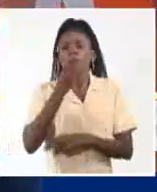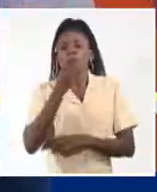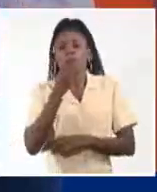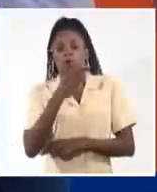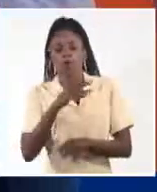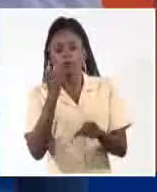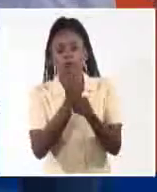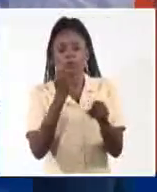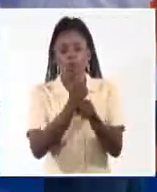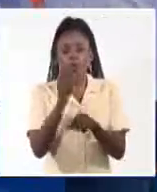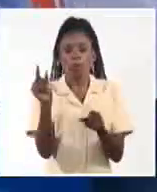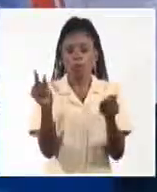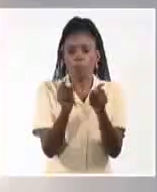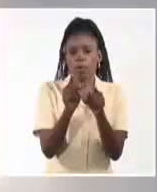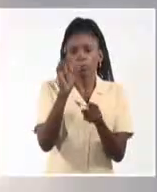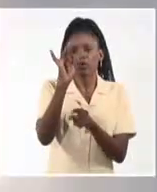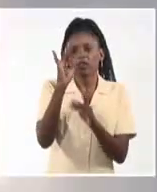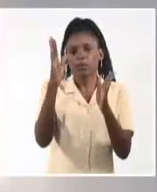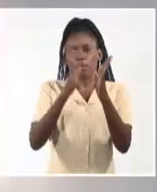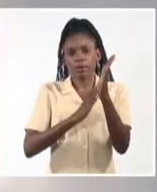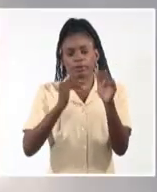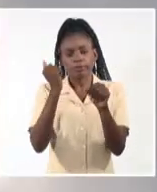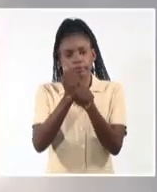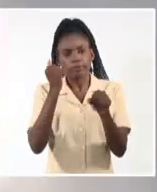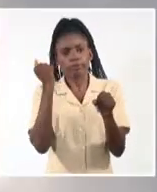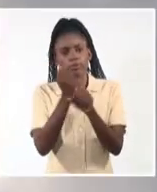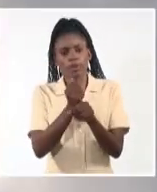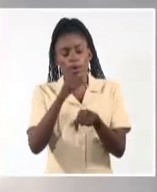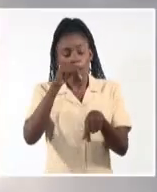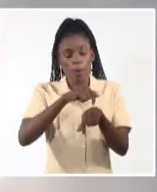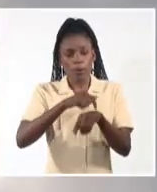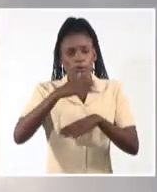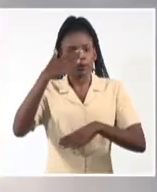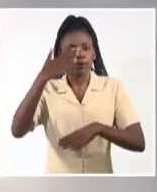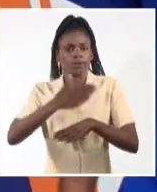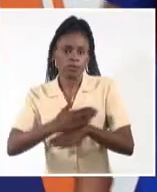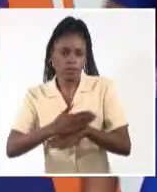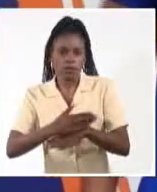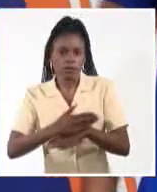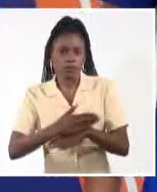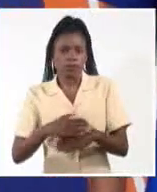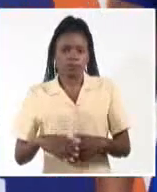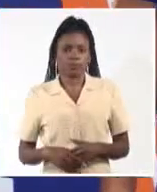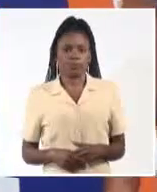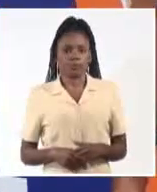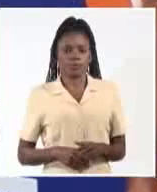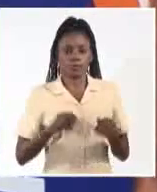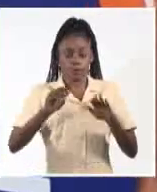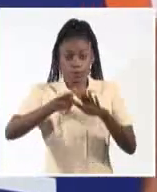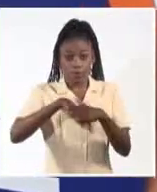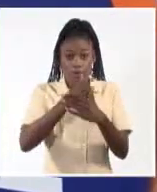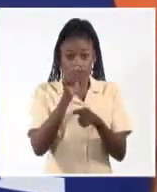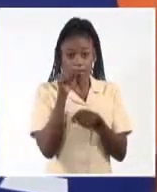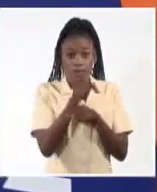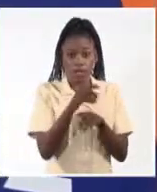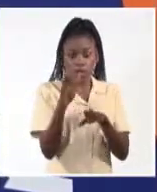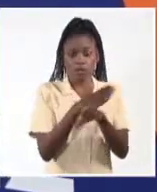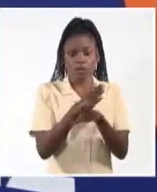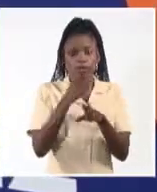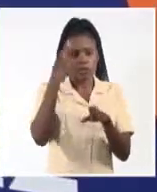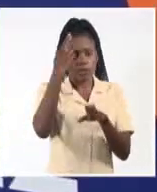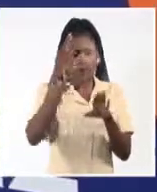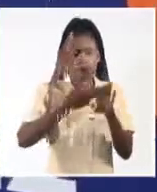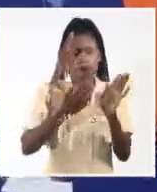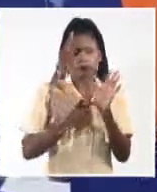hazaña durante poco más de 7 meses, aún en medio de adversidades y limitaciones. En la ocasión hubo también varios